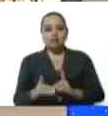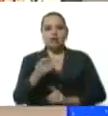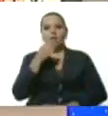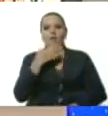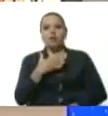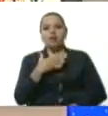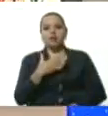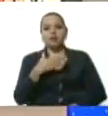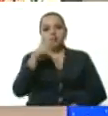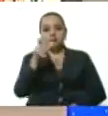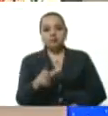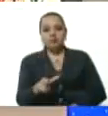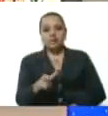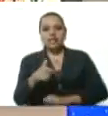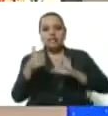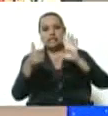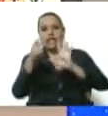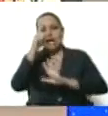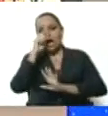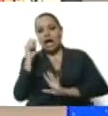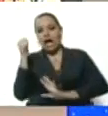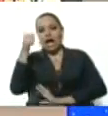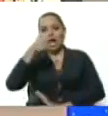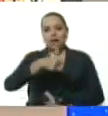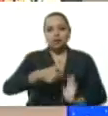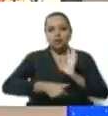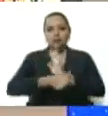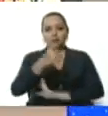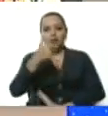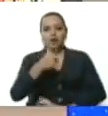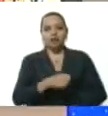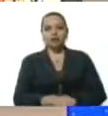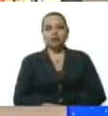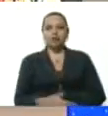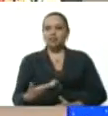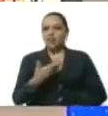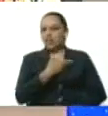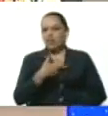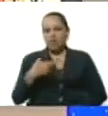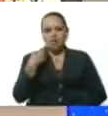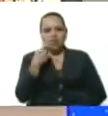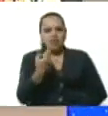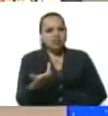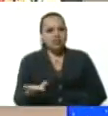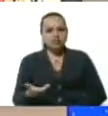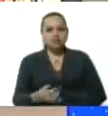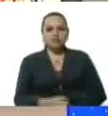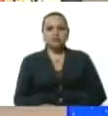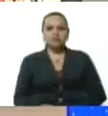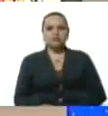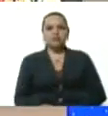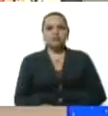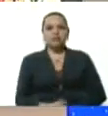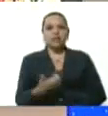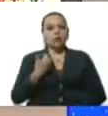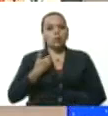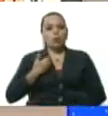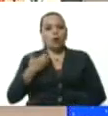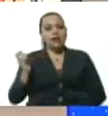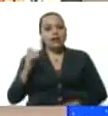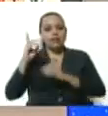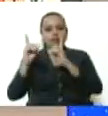tomó 6 años más. ¿Qué quiere decir eso? Que cualquier